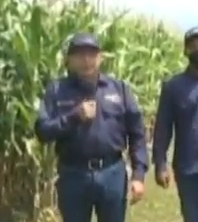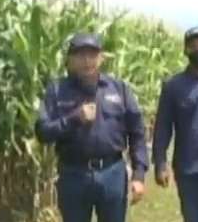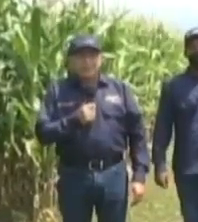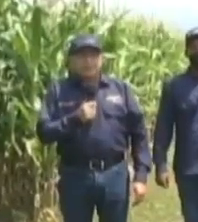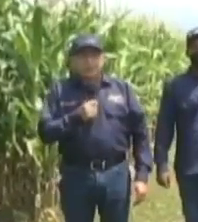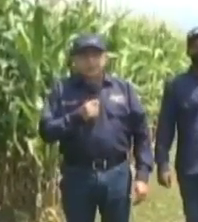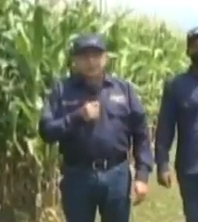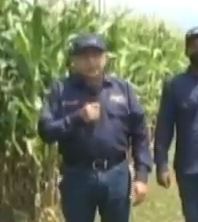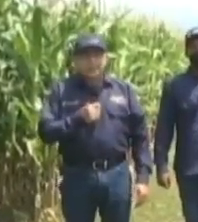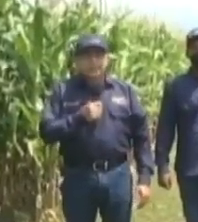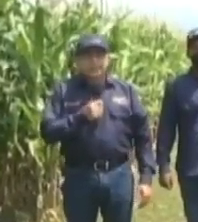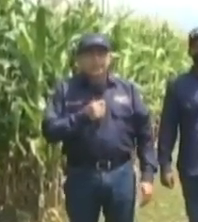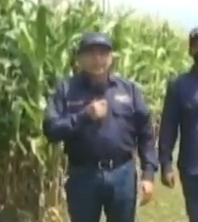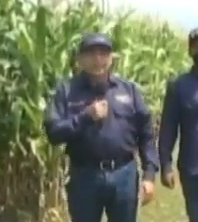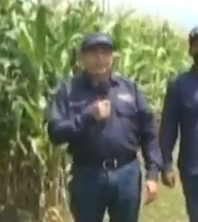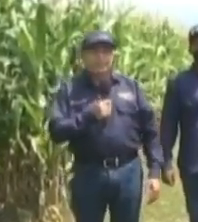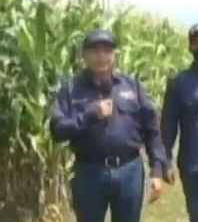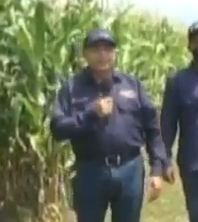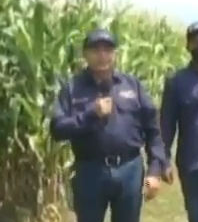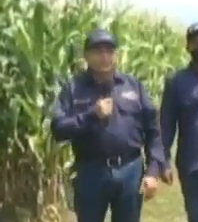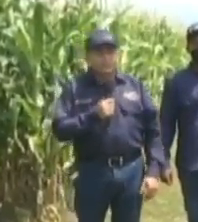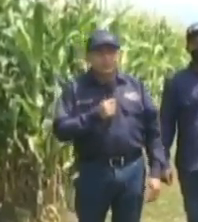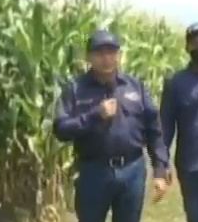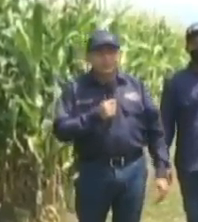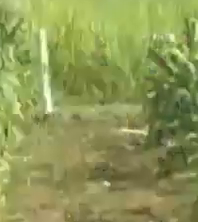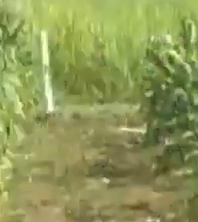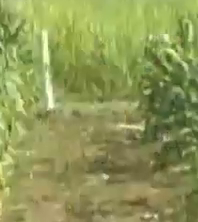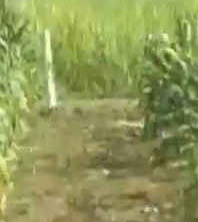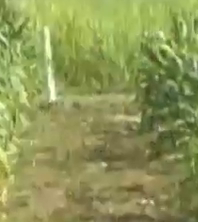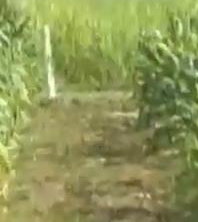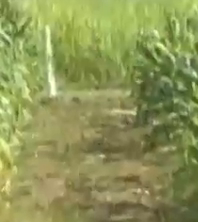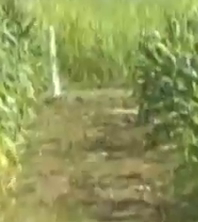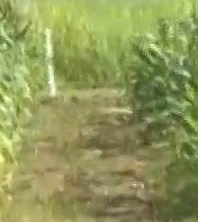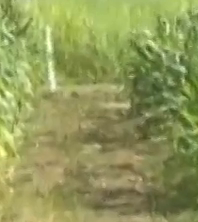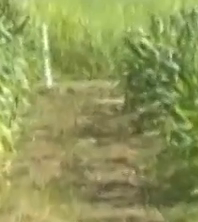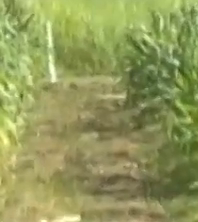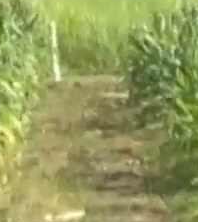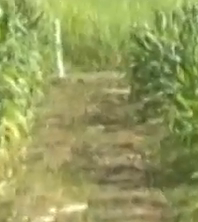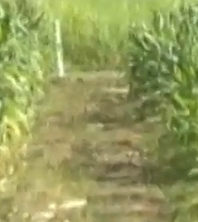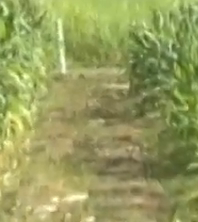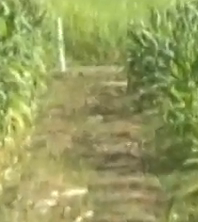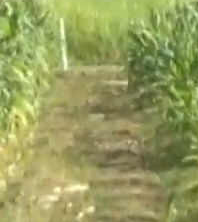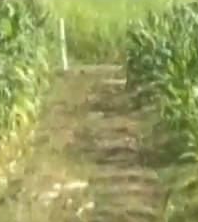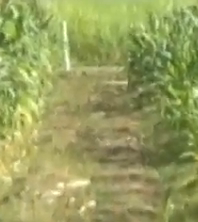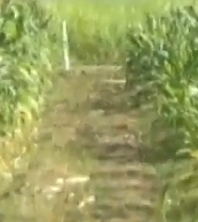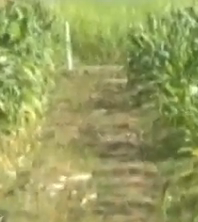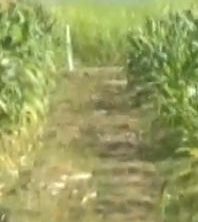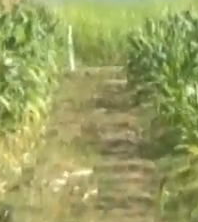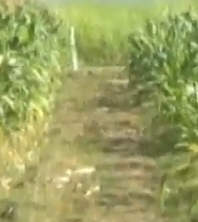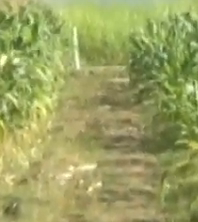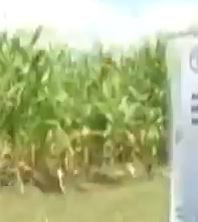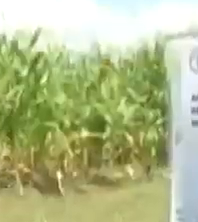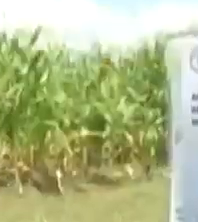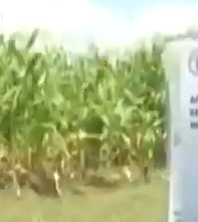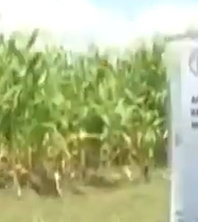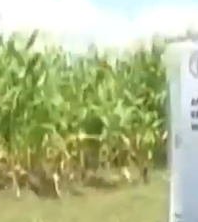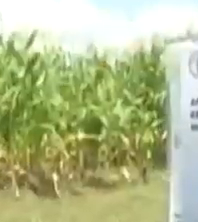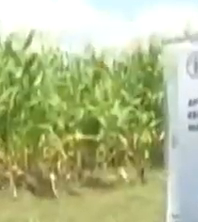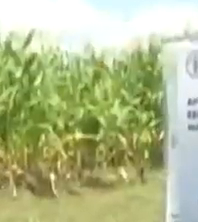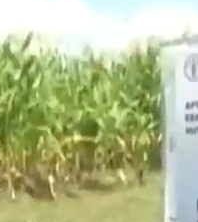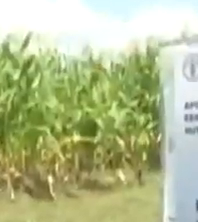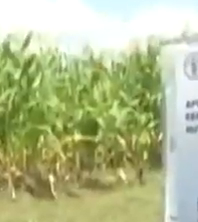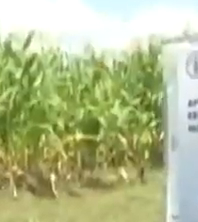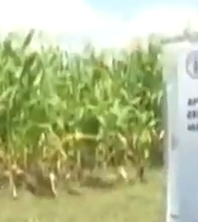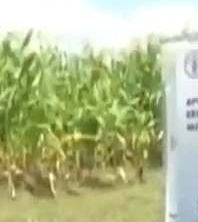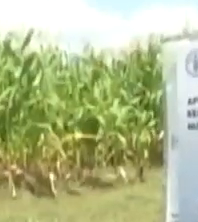la cual se cultiva ampliamente en la zona centro-occidental del país con todo esto presidente queremos